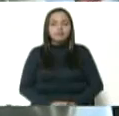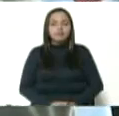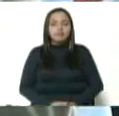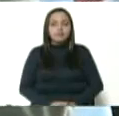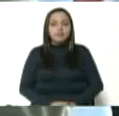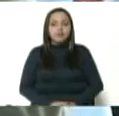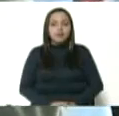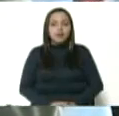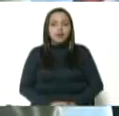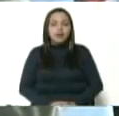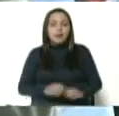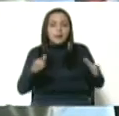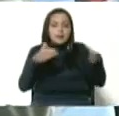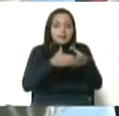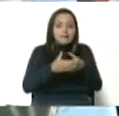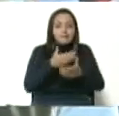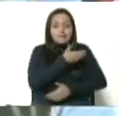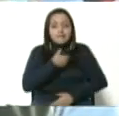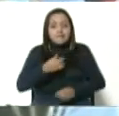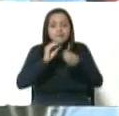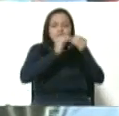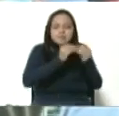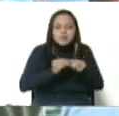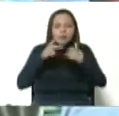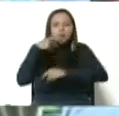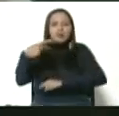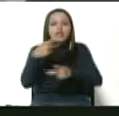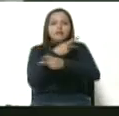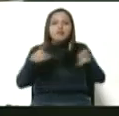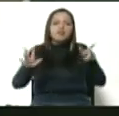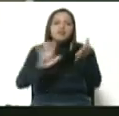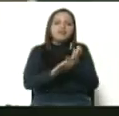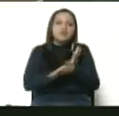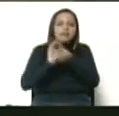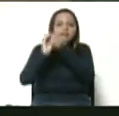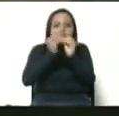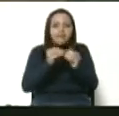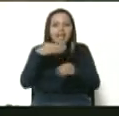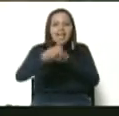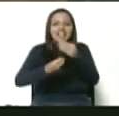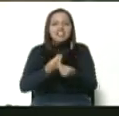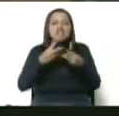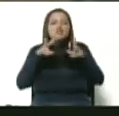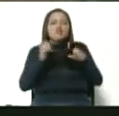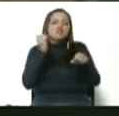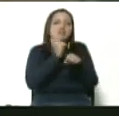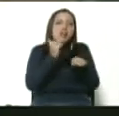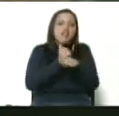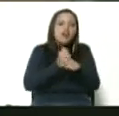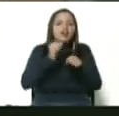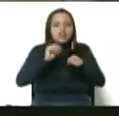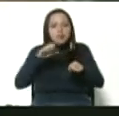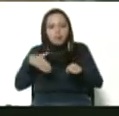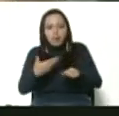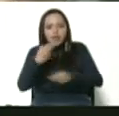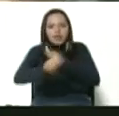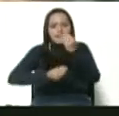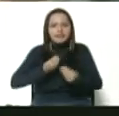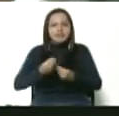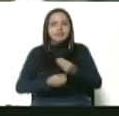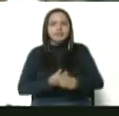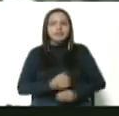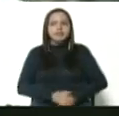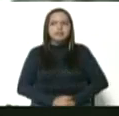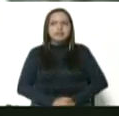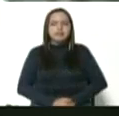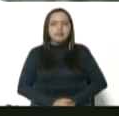Organismo que se encargaría de diseñar políticas públicas en materia de generación de empleos decentes, mecanismo de formalización de las unidades de